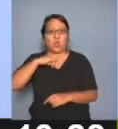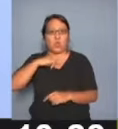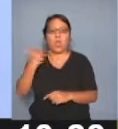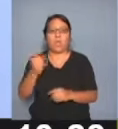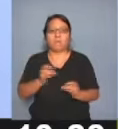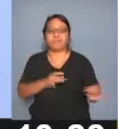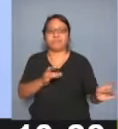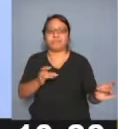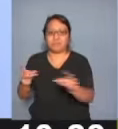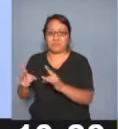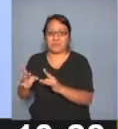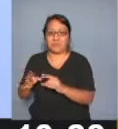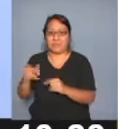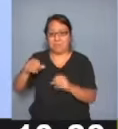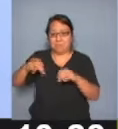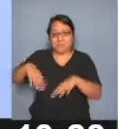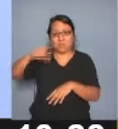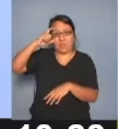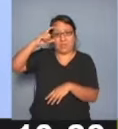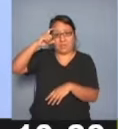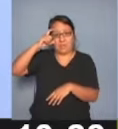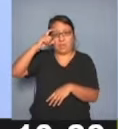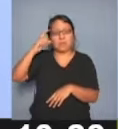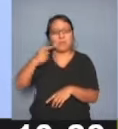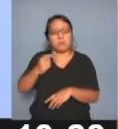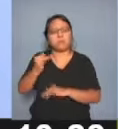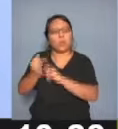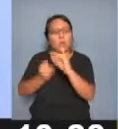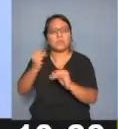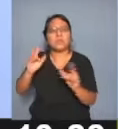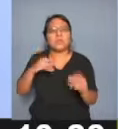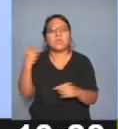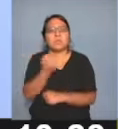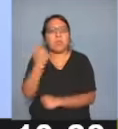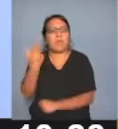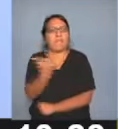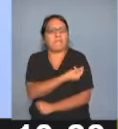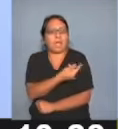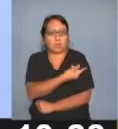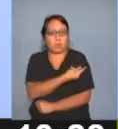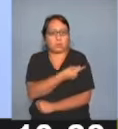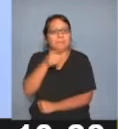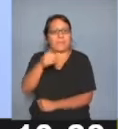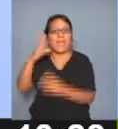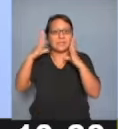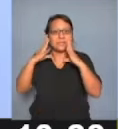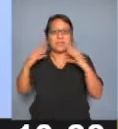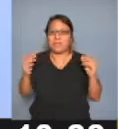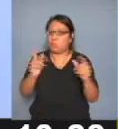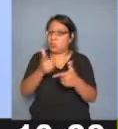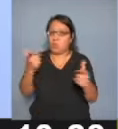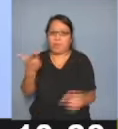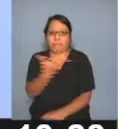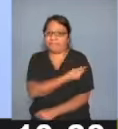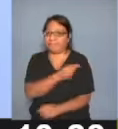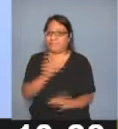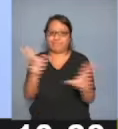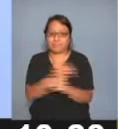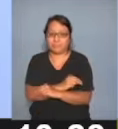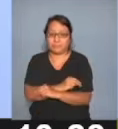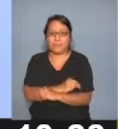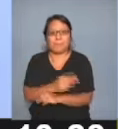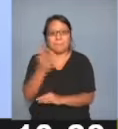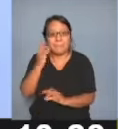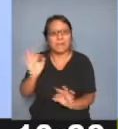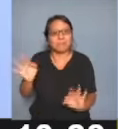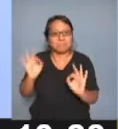en estos primeros días de enero. Hablábamos de la importancia de la vacunación y en el CEPAM no habían vacunas, pero han llegado. Es